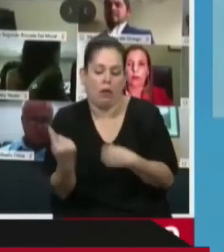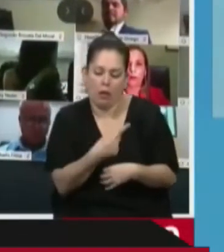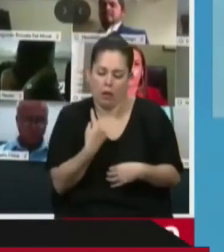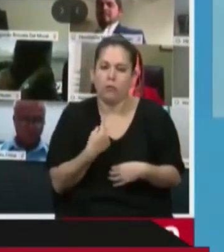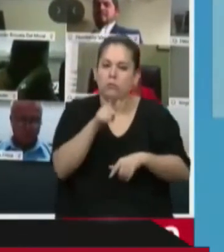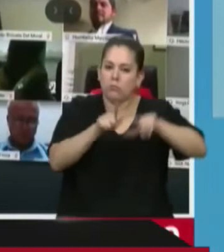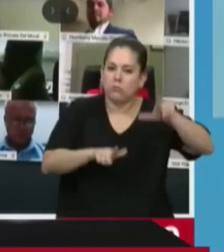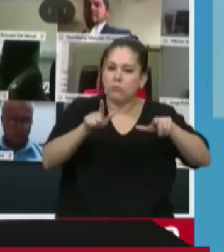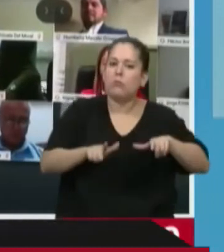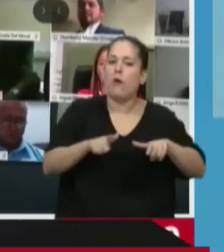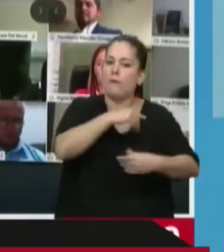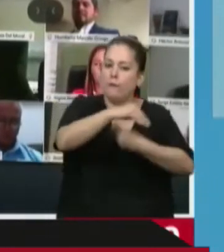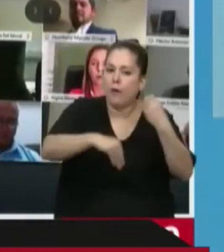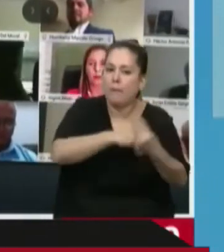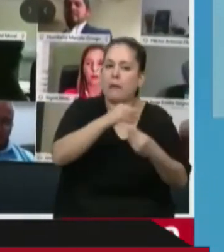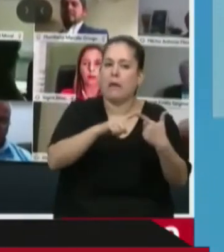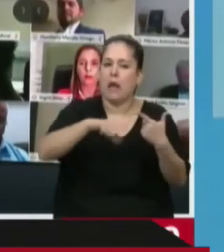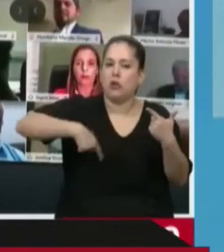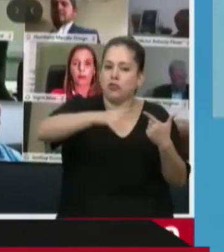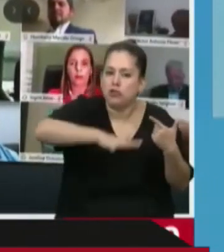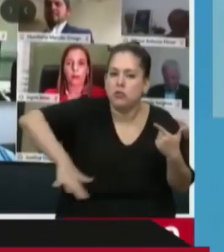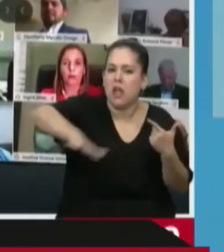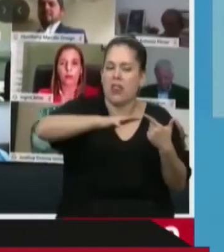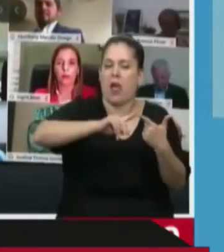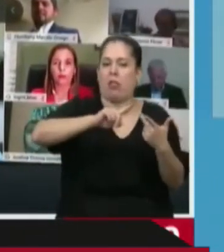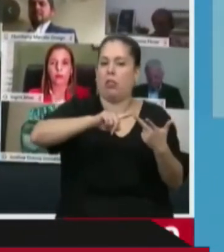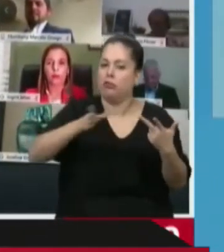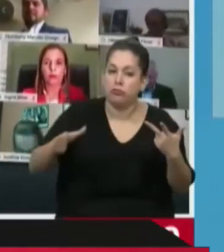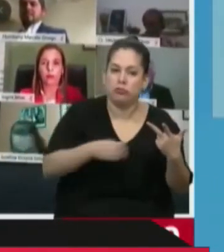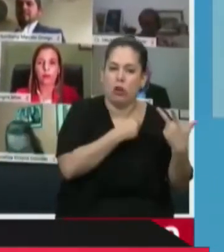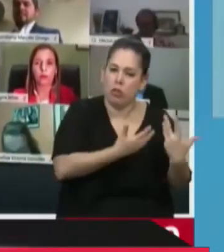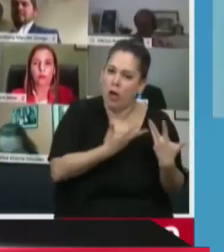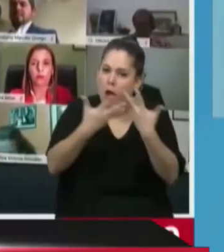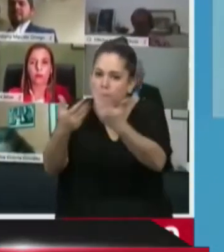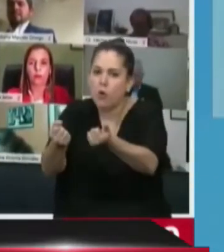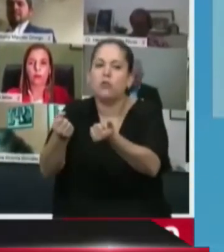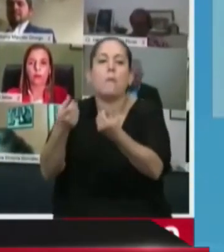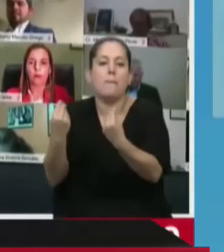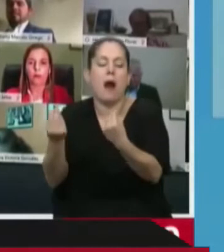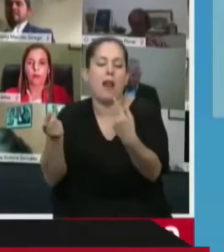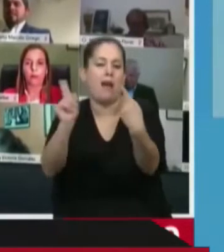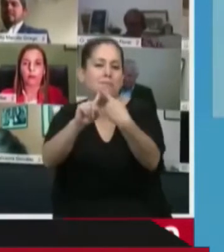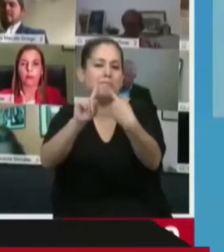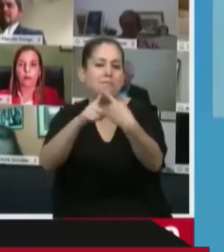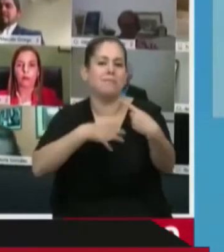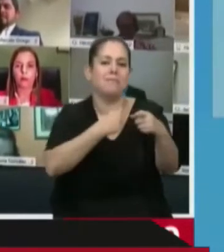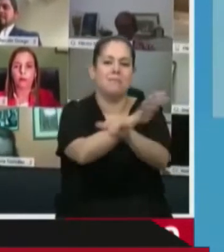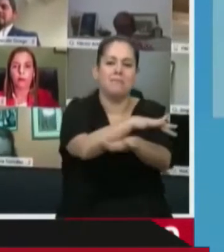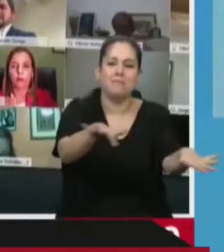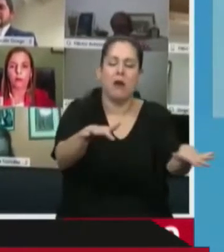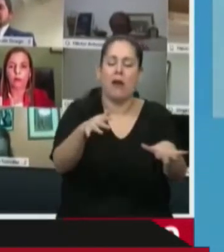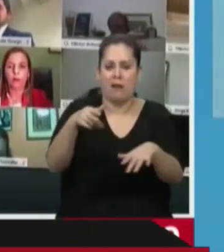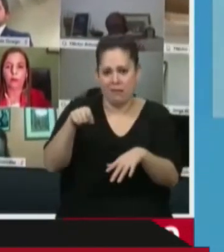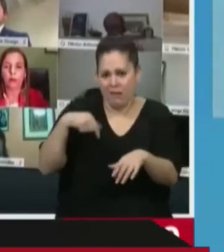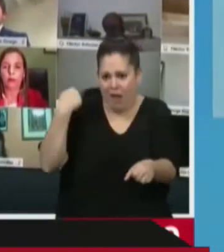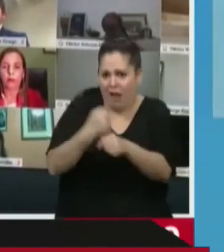me parece bárbaro, por supuesto, soy docente, pertenezco a un gremio docente y me parece que toda la comunidad debería destacar lo que hoy las docentes y los docentes